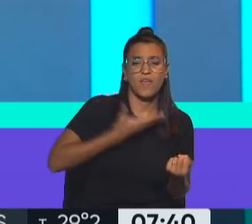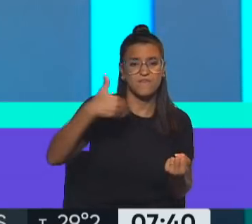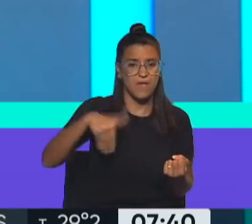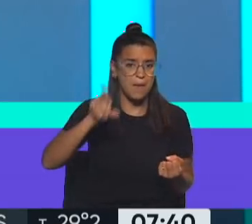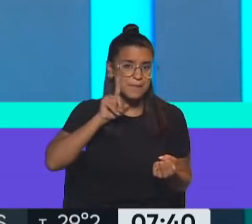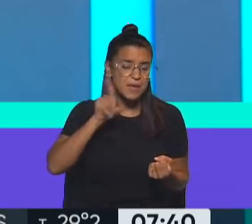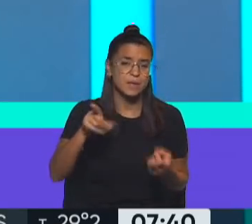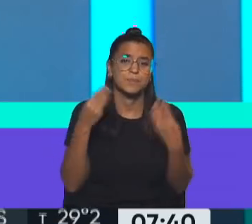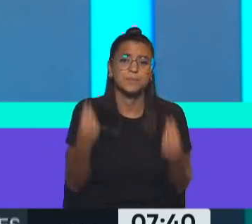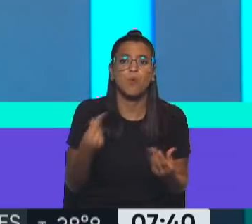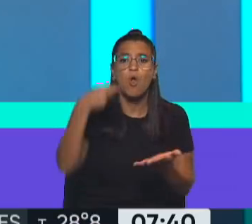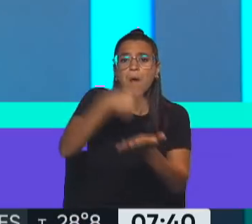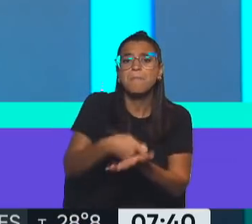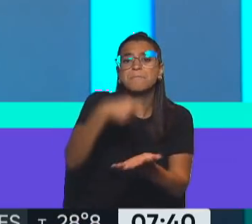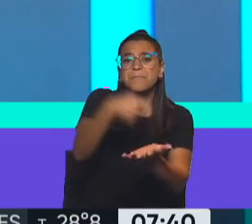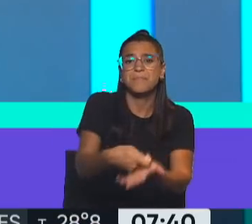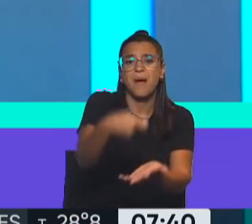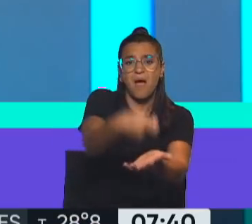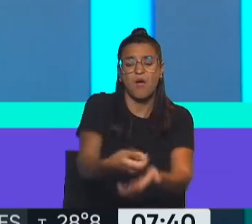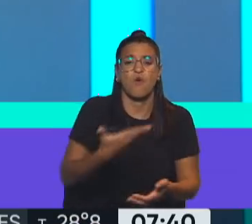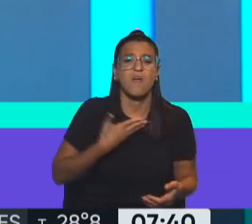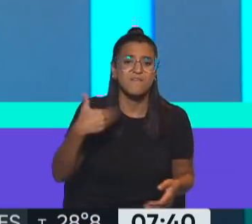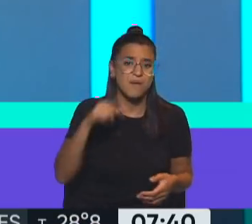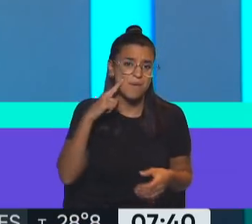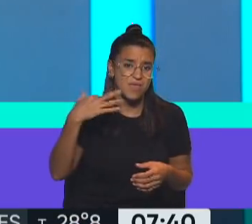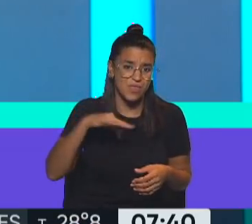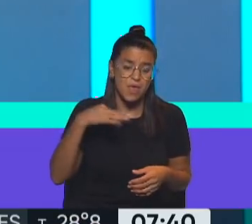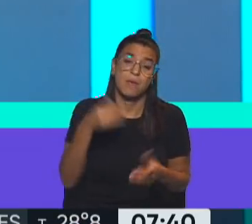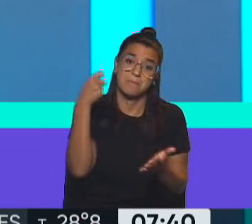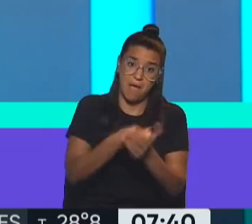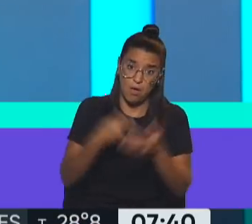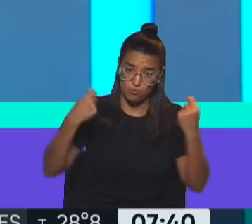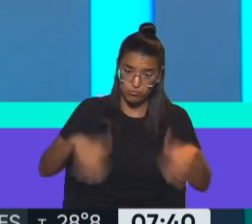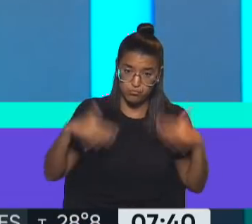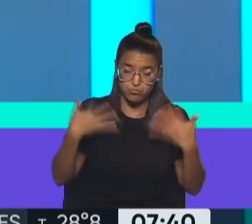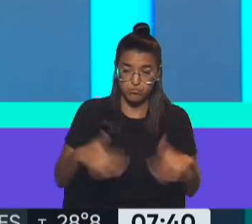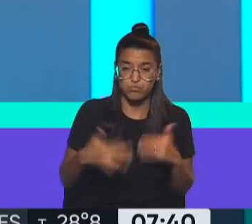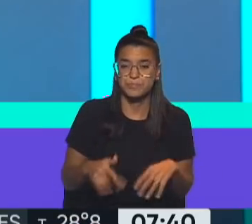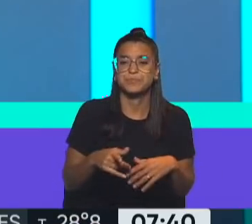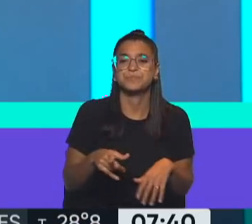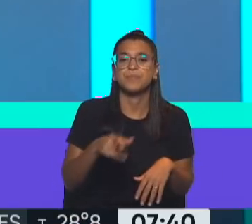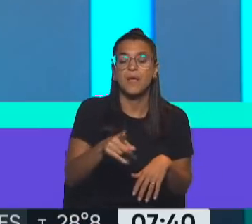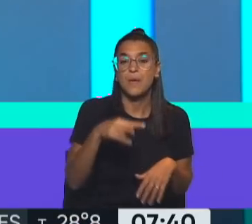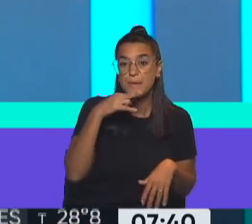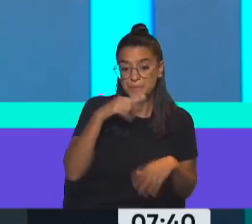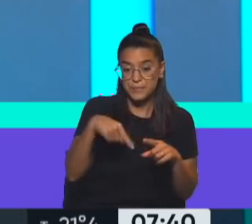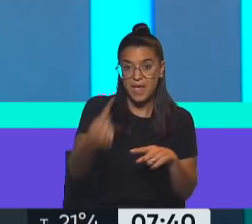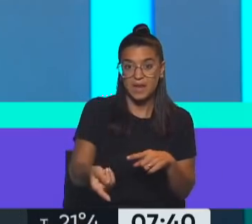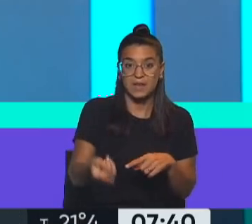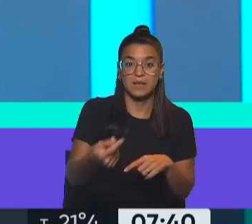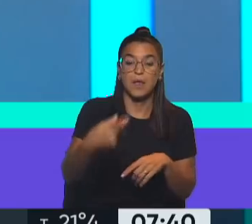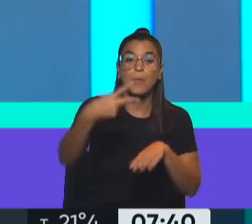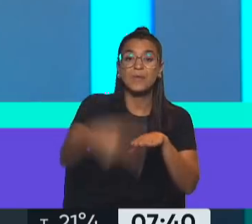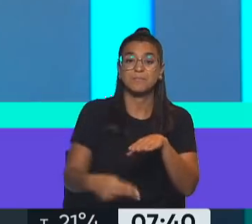Internacional por los pagos que hay que hacerle al FMI. Pagos elevados que, mira, te diría, el viernes tenés el